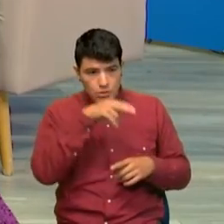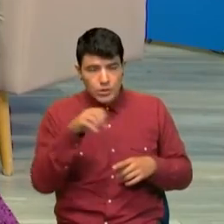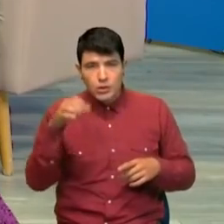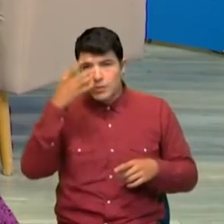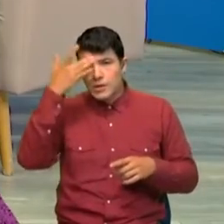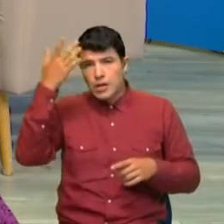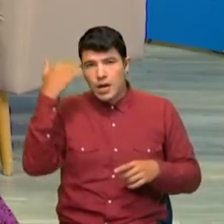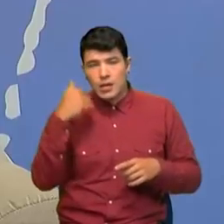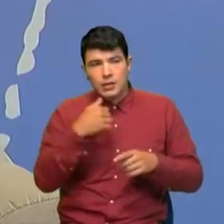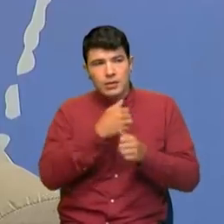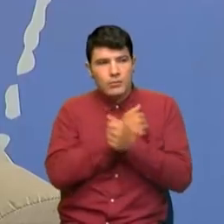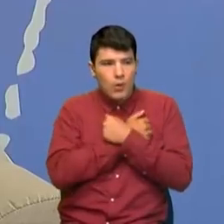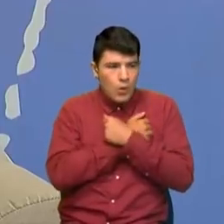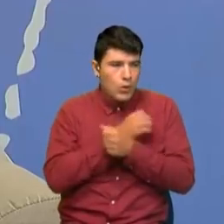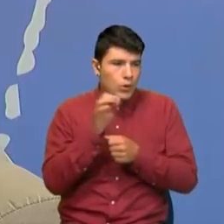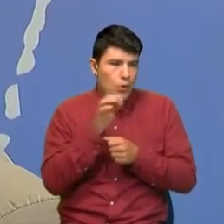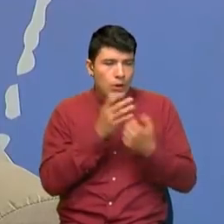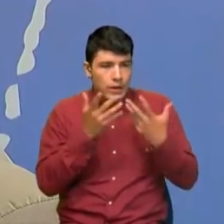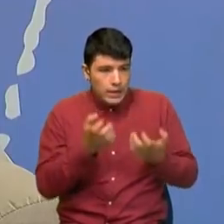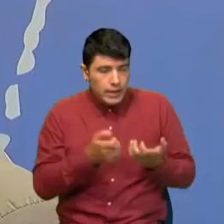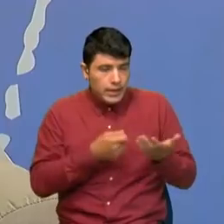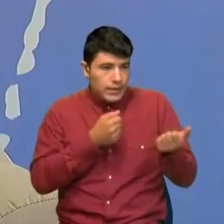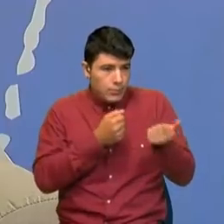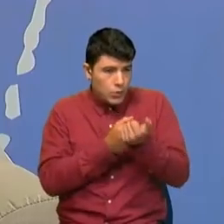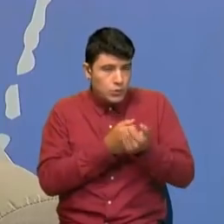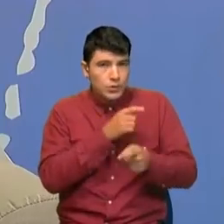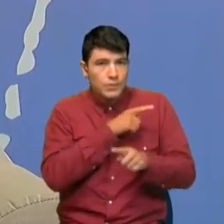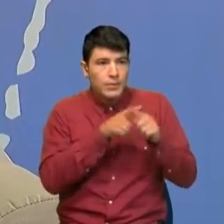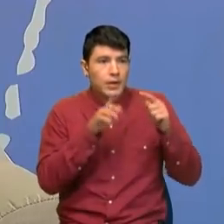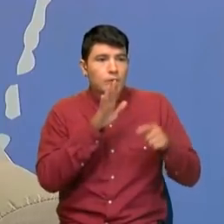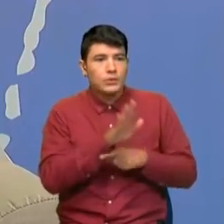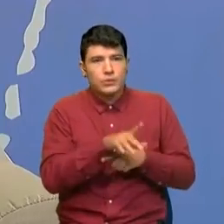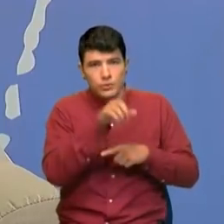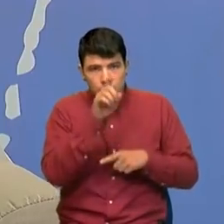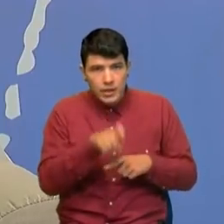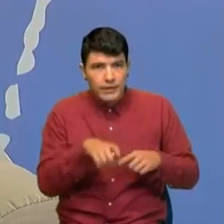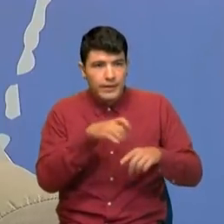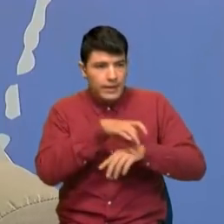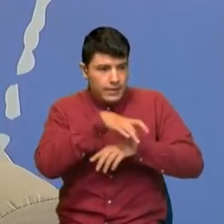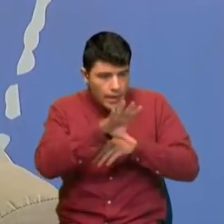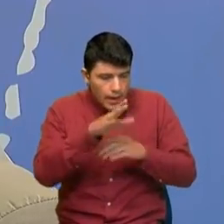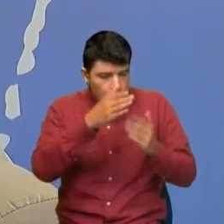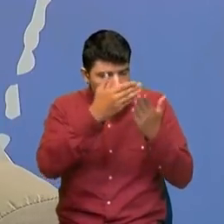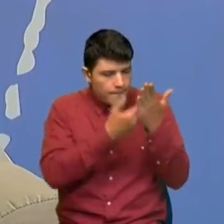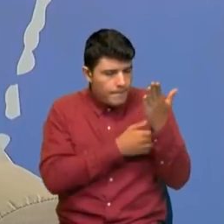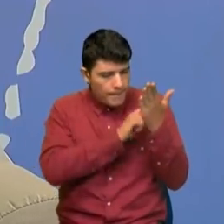tenía mayor afecto o porque quiere recompensarlo, pero tiene que dejarlo por escrito como tal en el